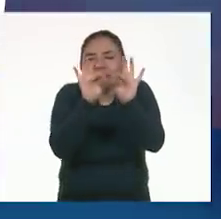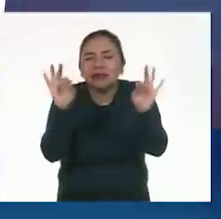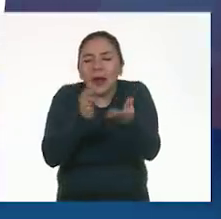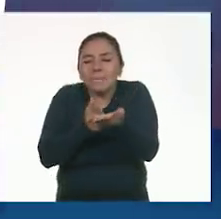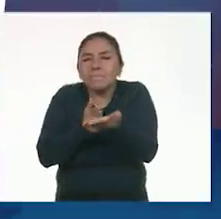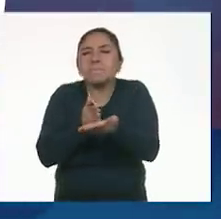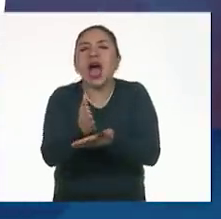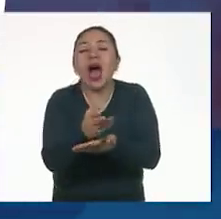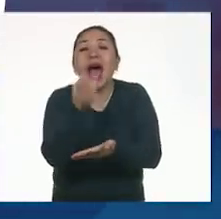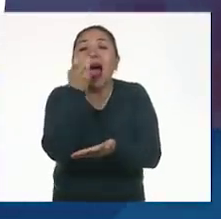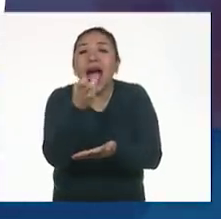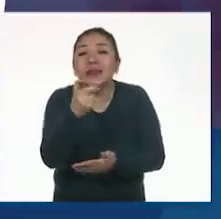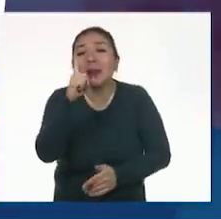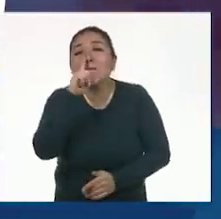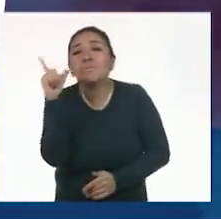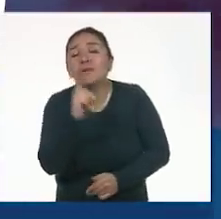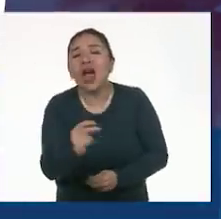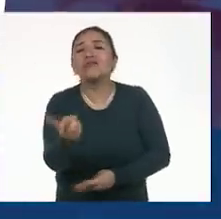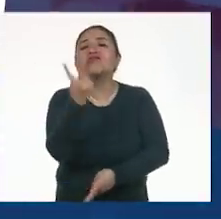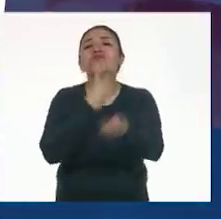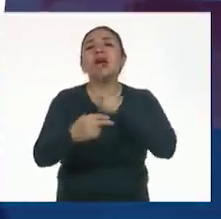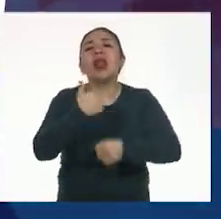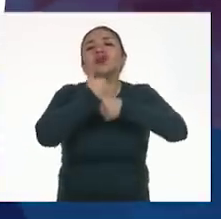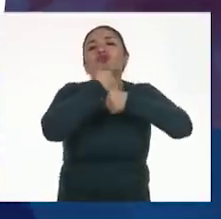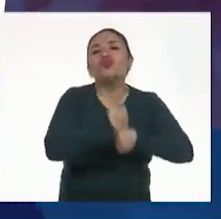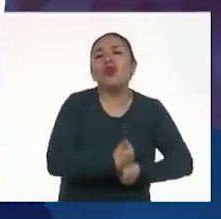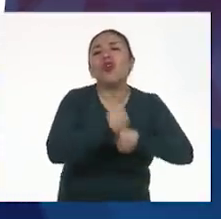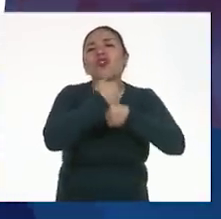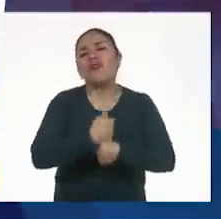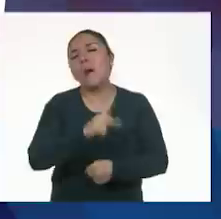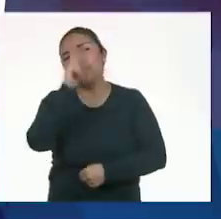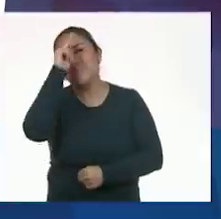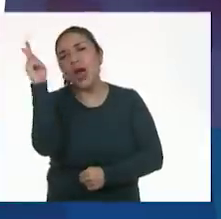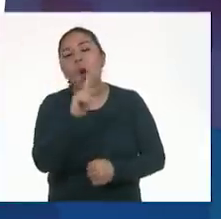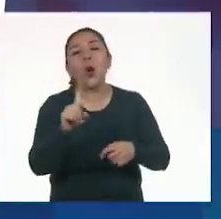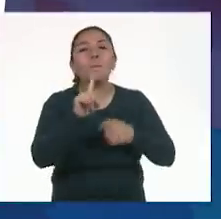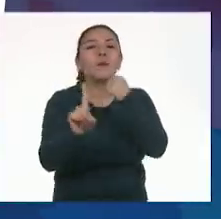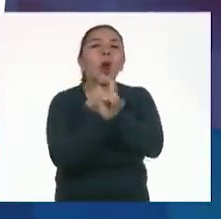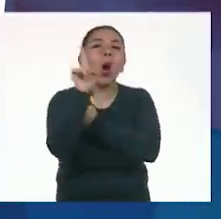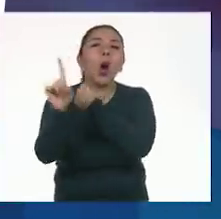que provoca la tragedia, provoca la catástrofe.